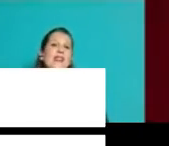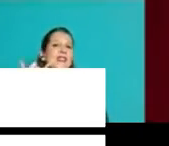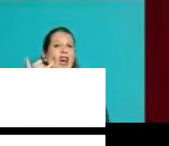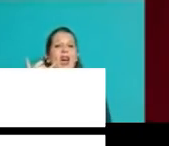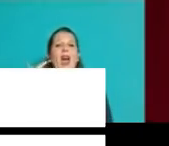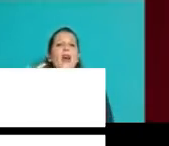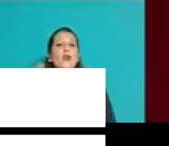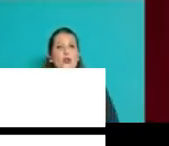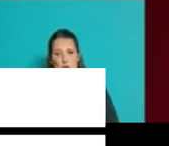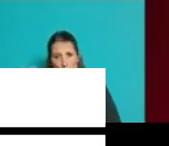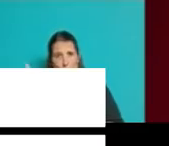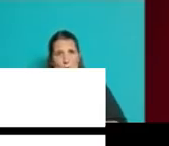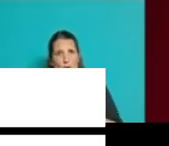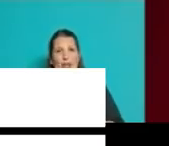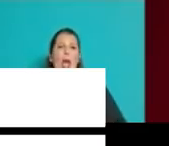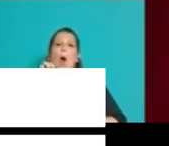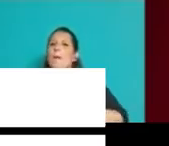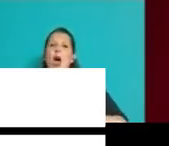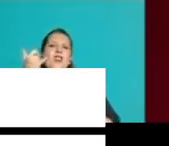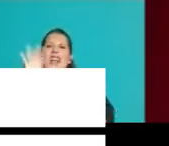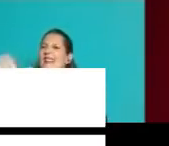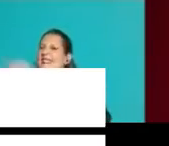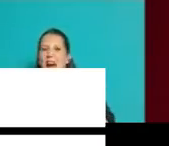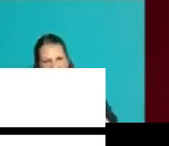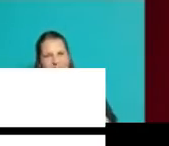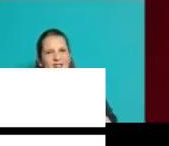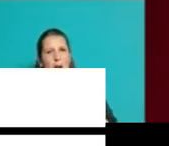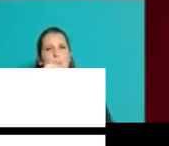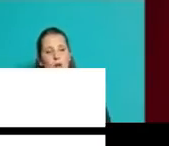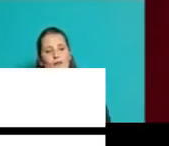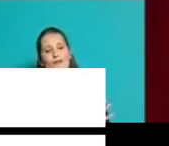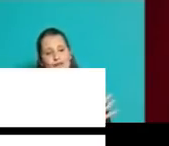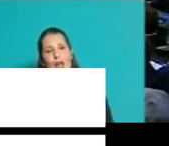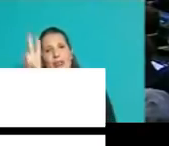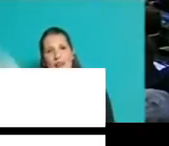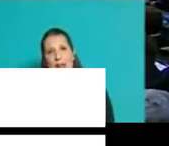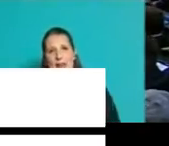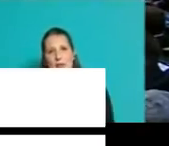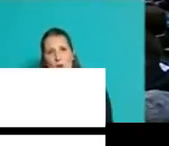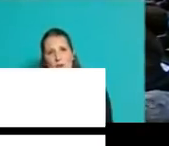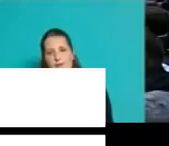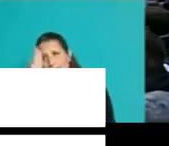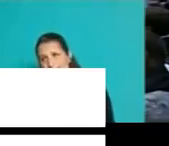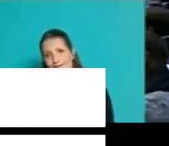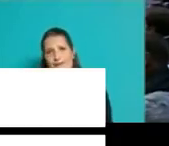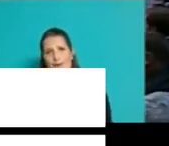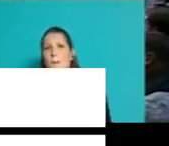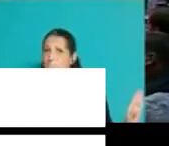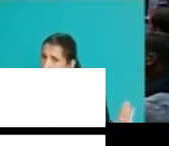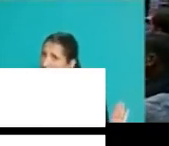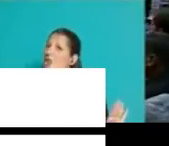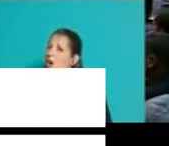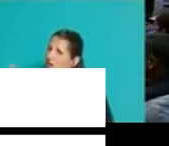pasó. Y tienen razón. Pero también les quiero decir que lo que estamos logrando